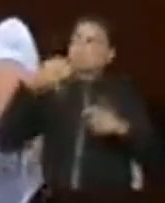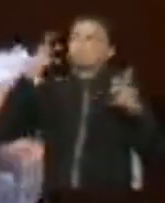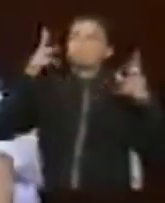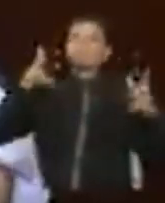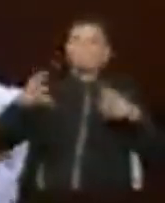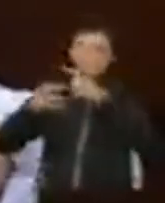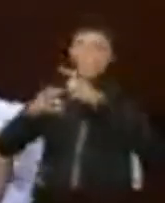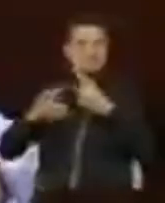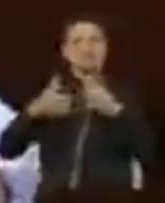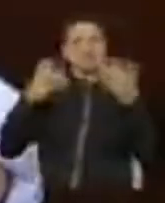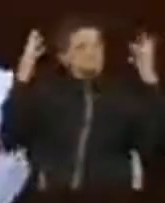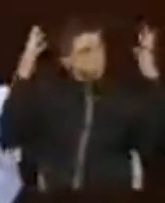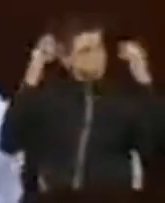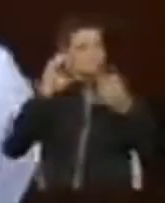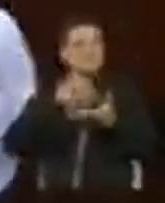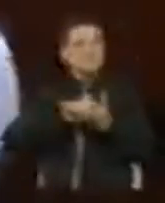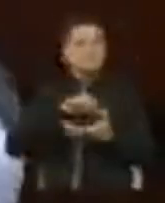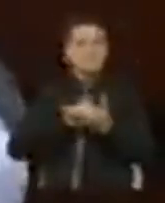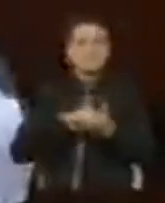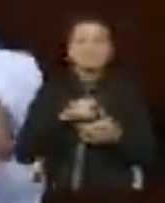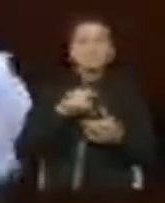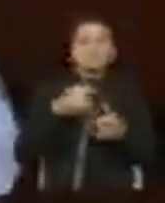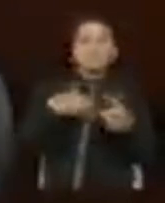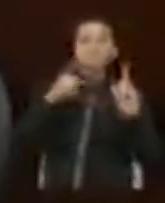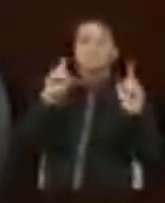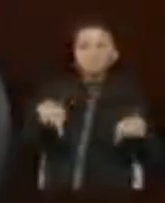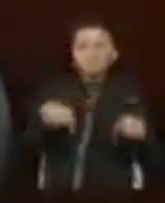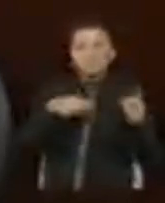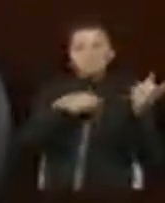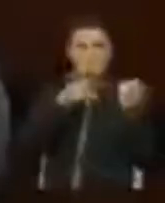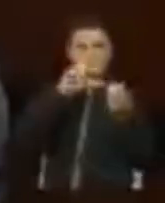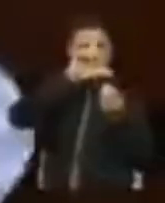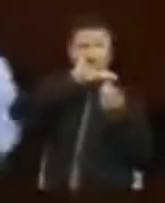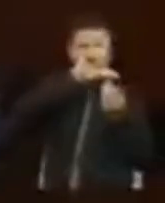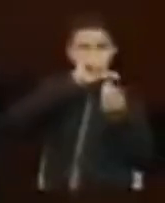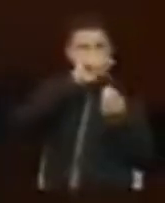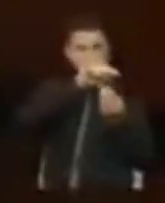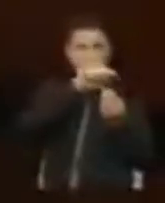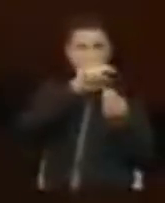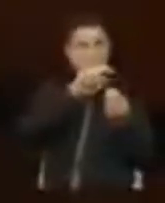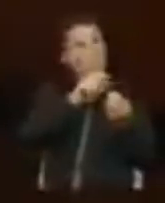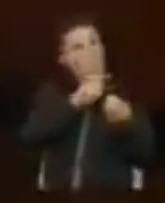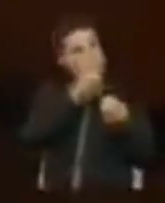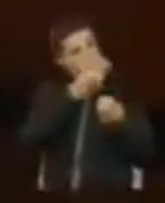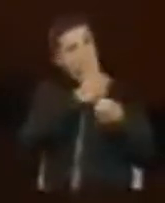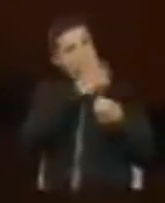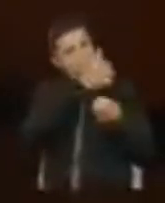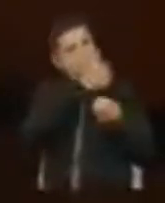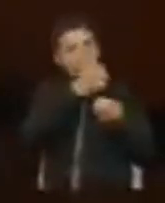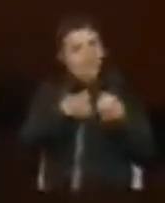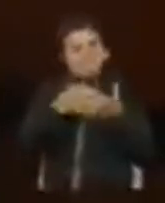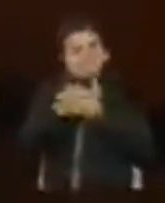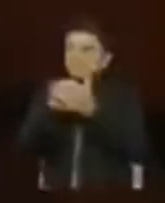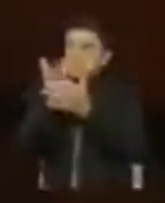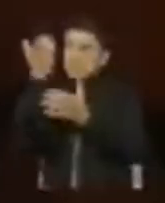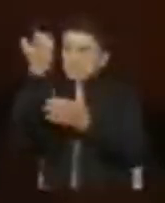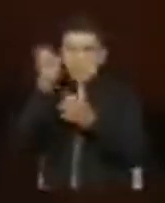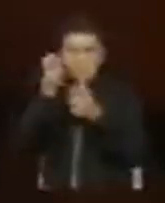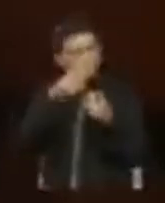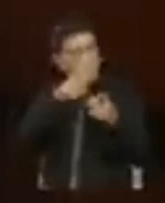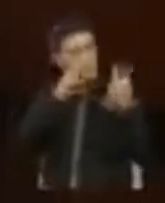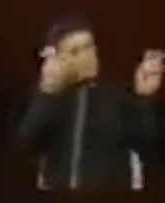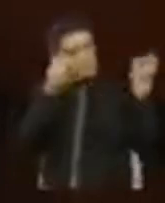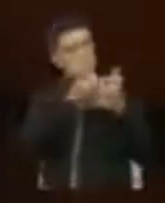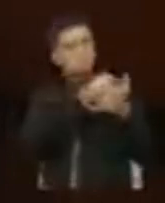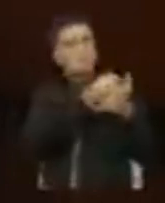senador, le quiero decir que yo rescato que el Partido Liberal haya dado la pelea por los pensionados de Colombia. No es cierto lo que